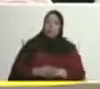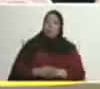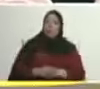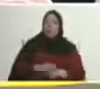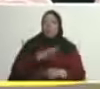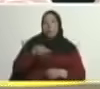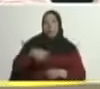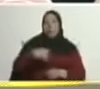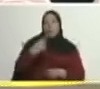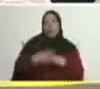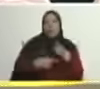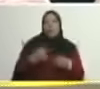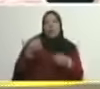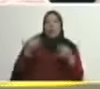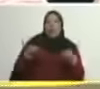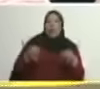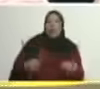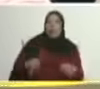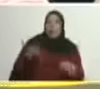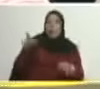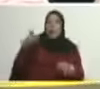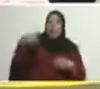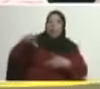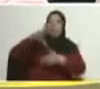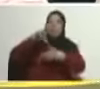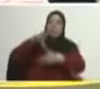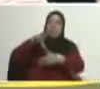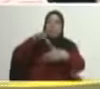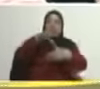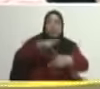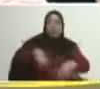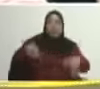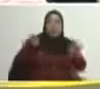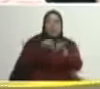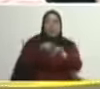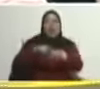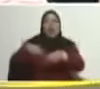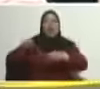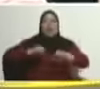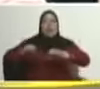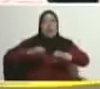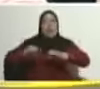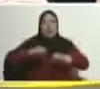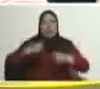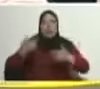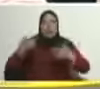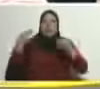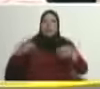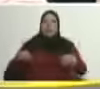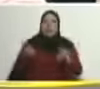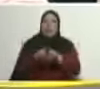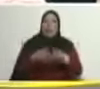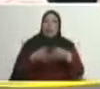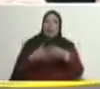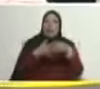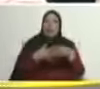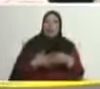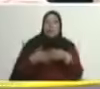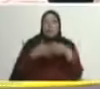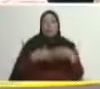que nuestros recursos naturales son como el oxígeno para Estados Unidos y